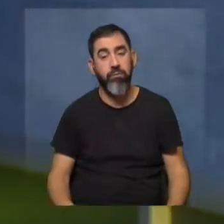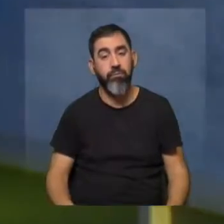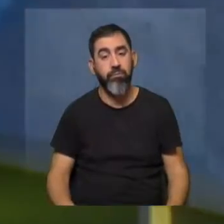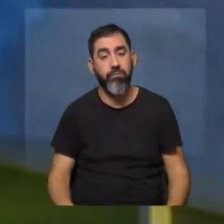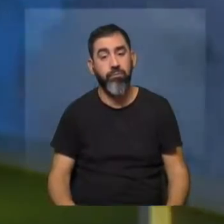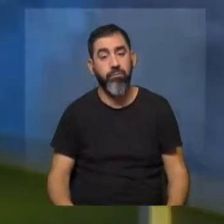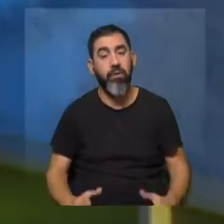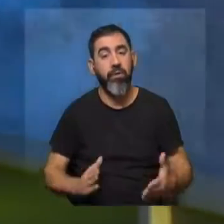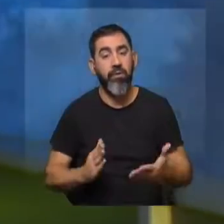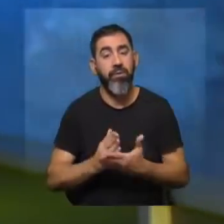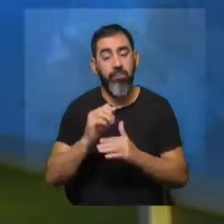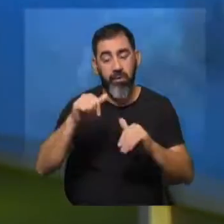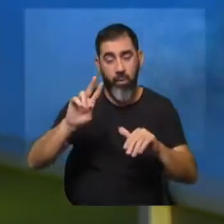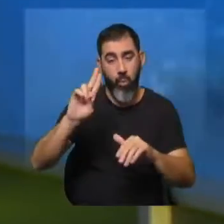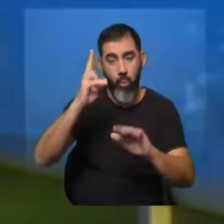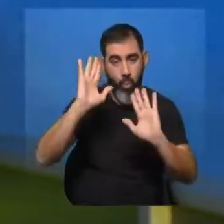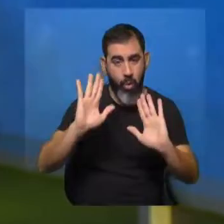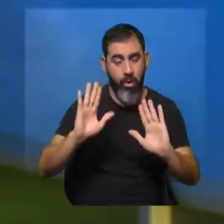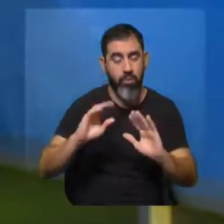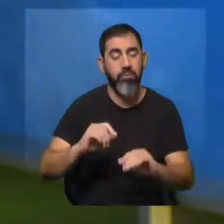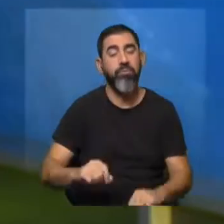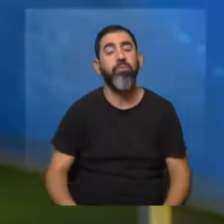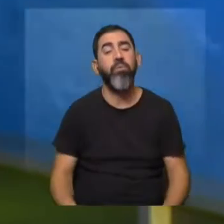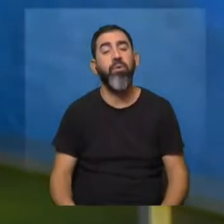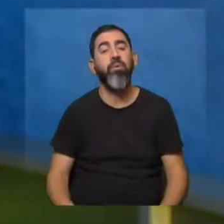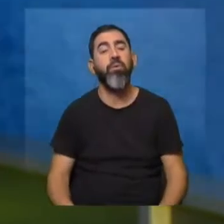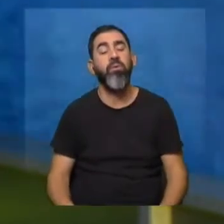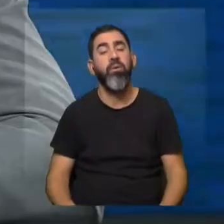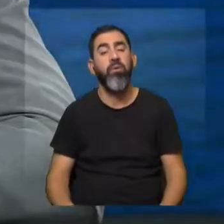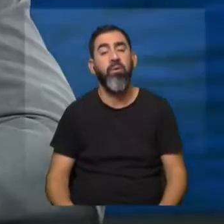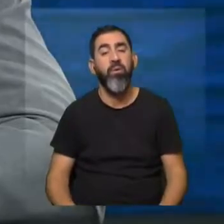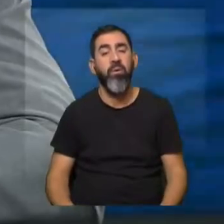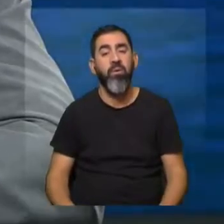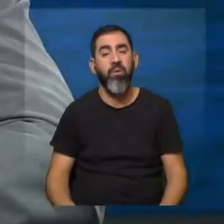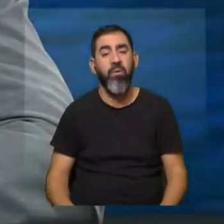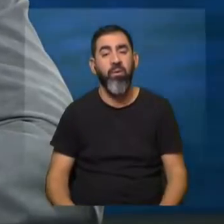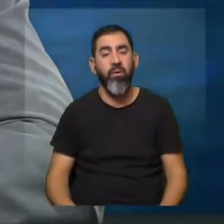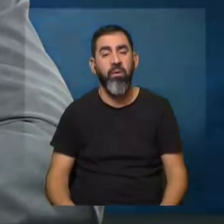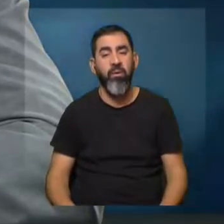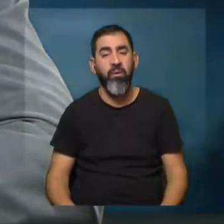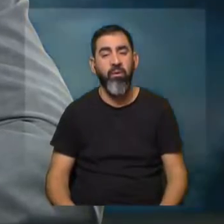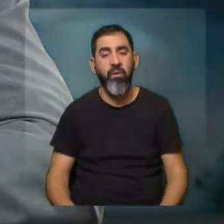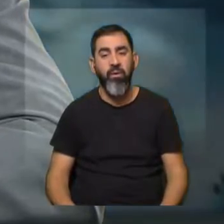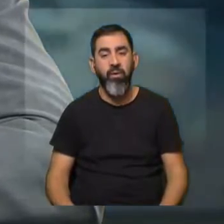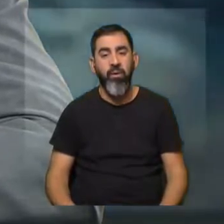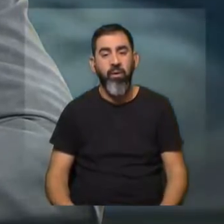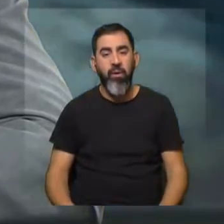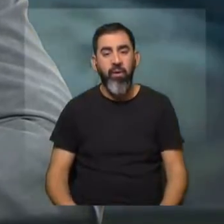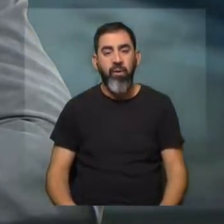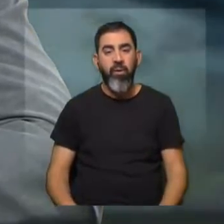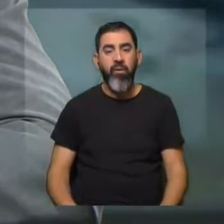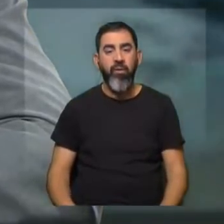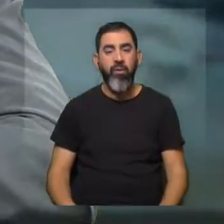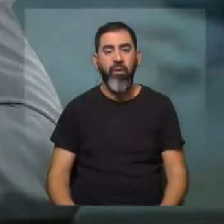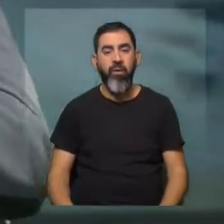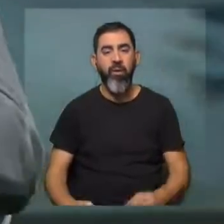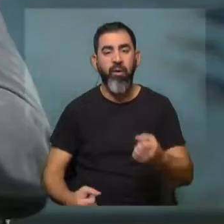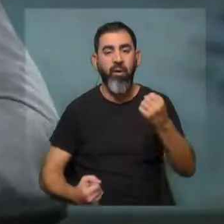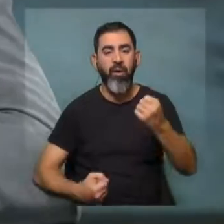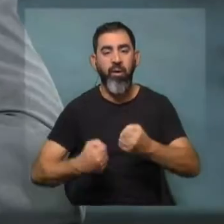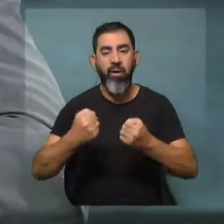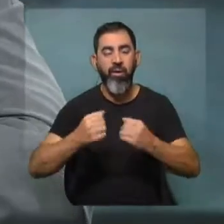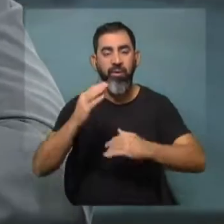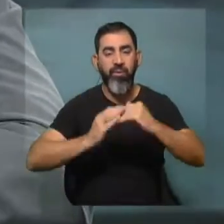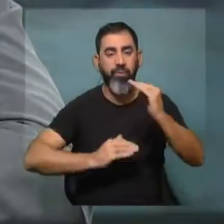Siempre hablando de Uruguay, ¿qué otros usos tenemos por ese lado? Bueno, por ejemplo, en la industria civil, en la